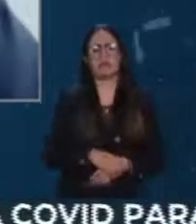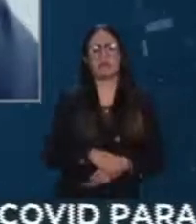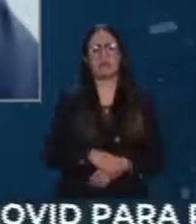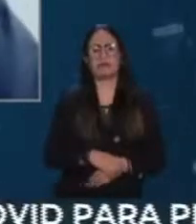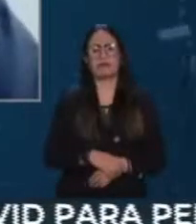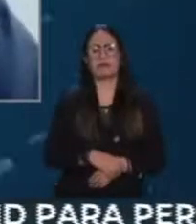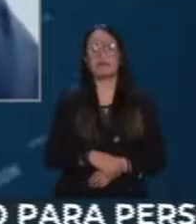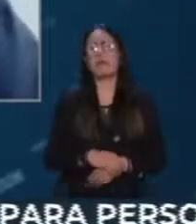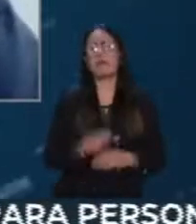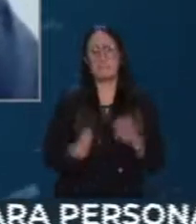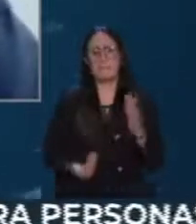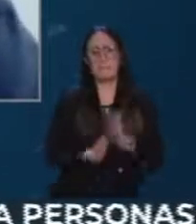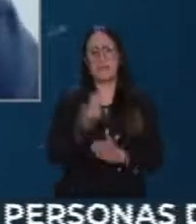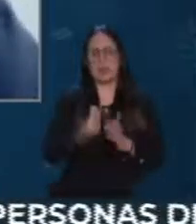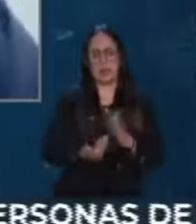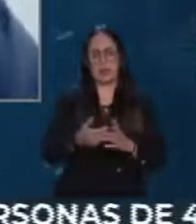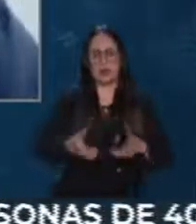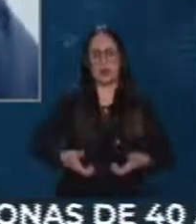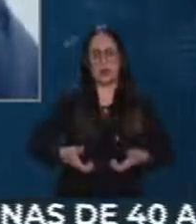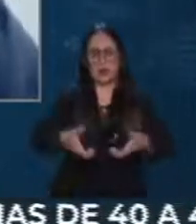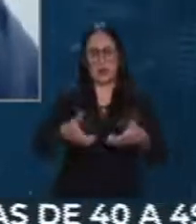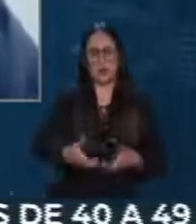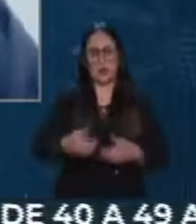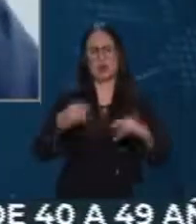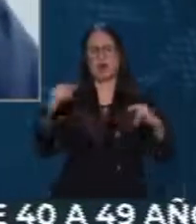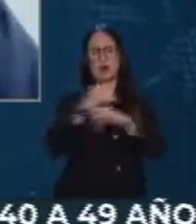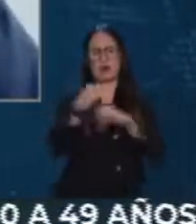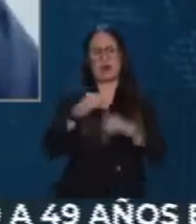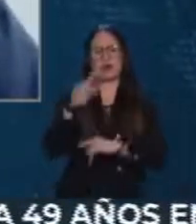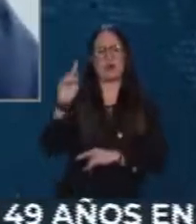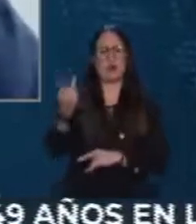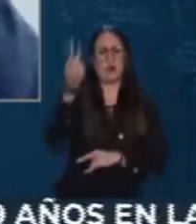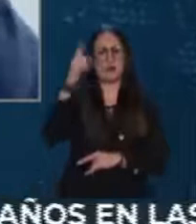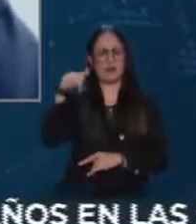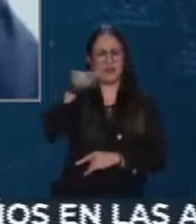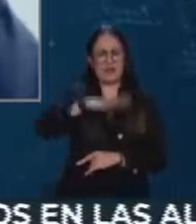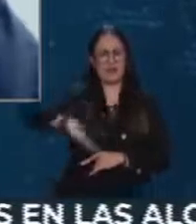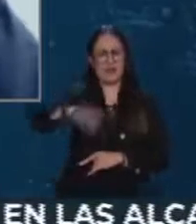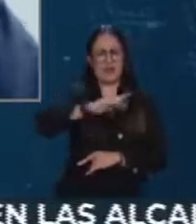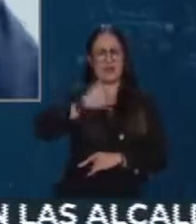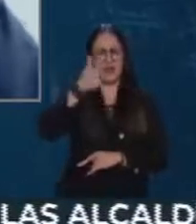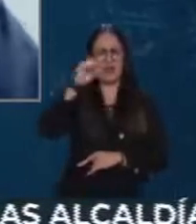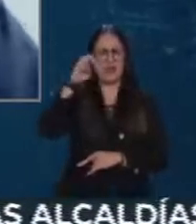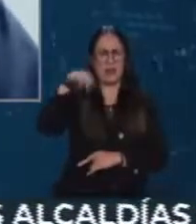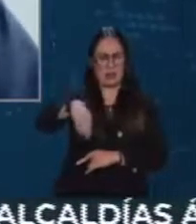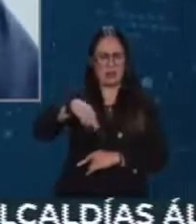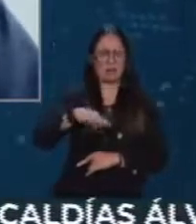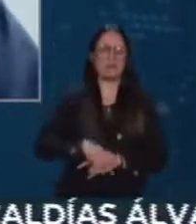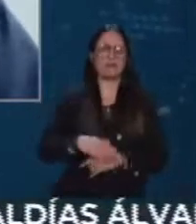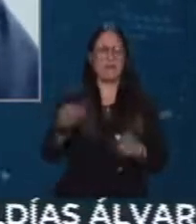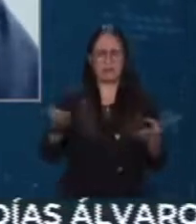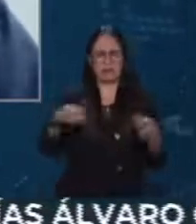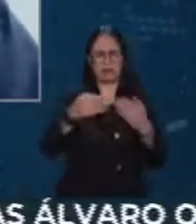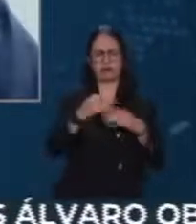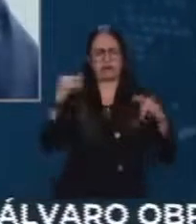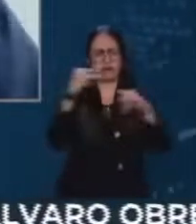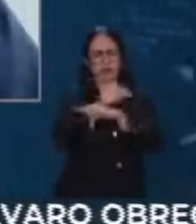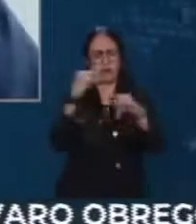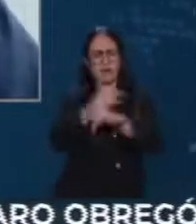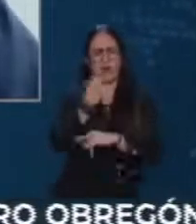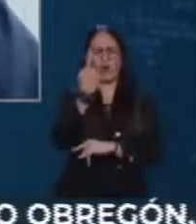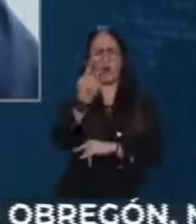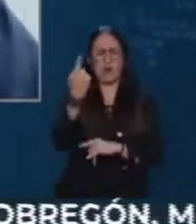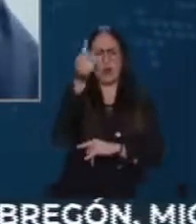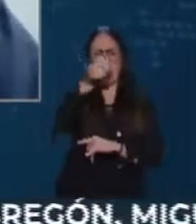tomaron la vialidad en la avenida Politécnico al norte de la Ciudad de México, allá en la GAM. Estuvo cerrada la circulación alrededor de hora y